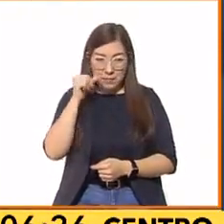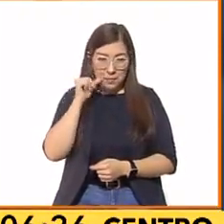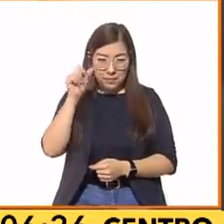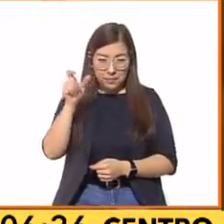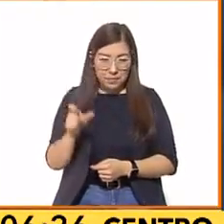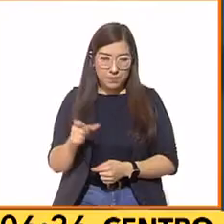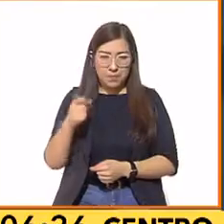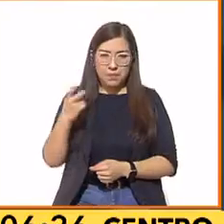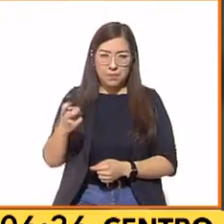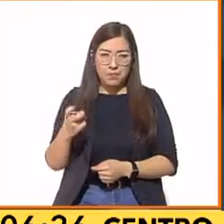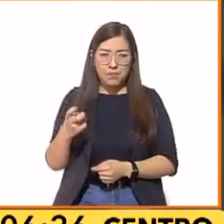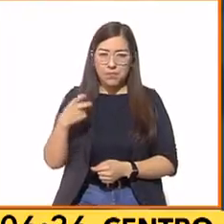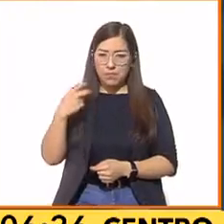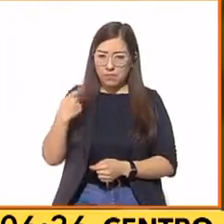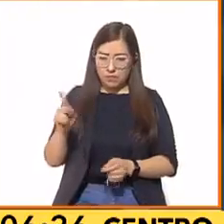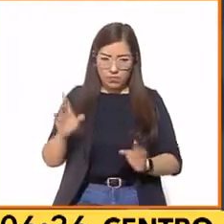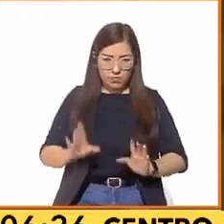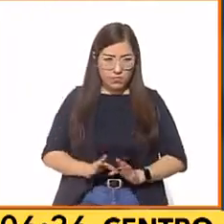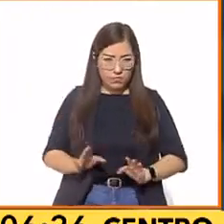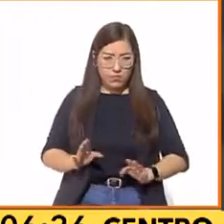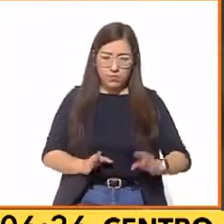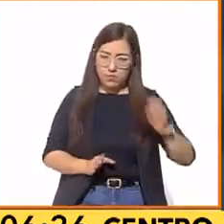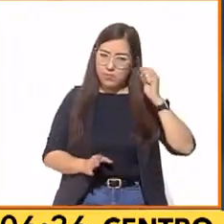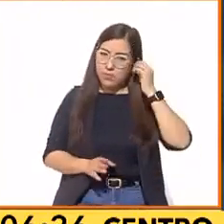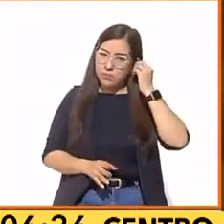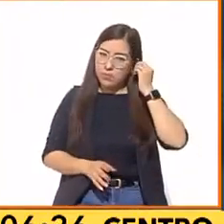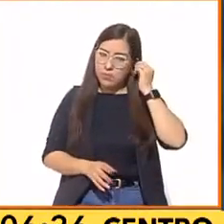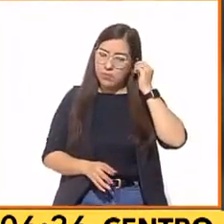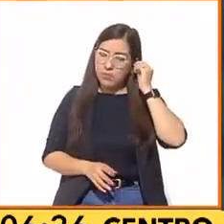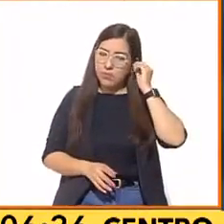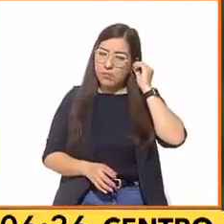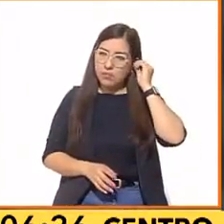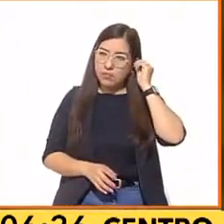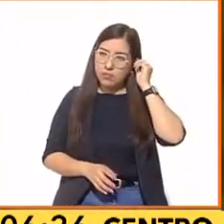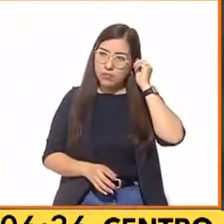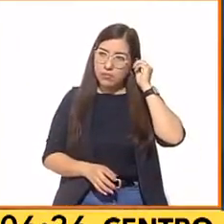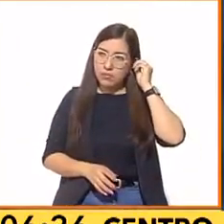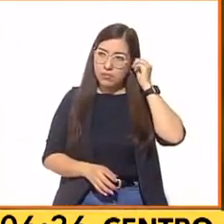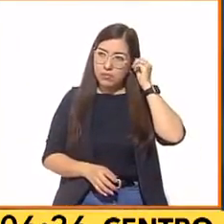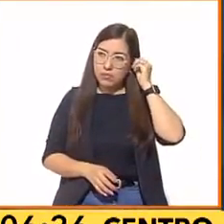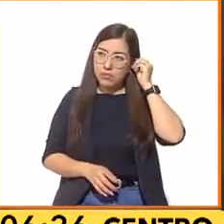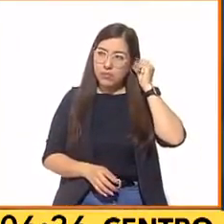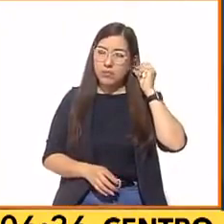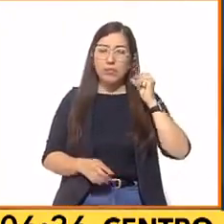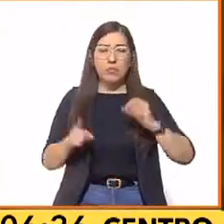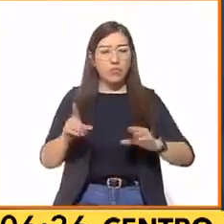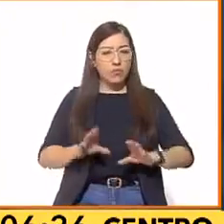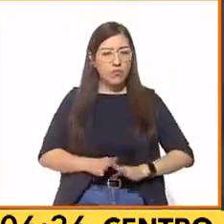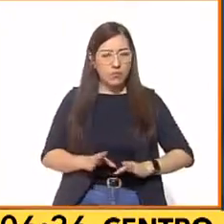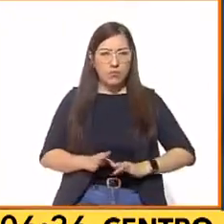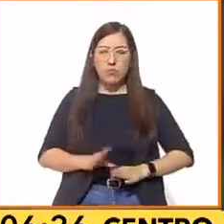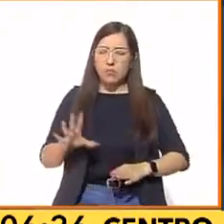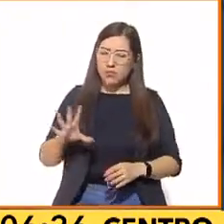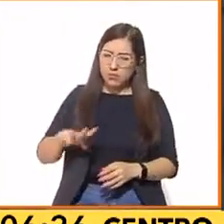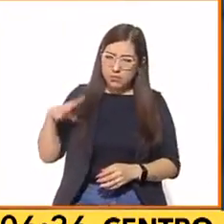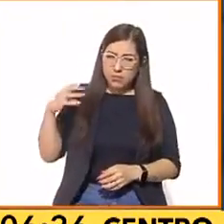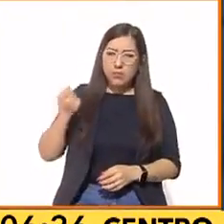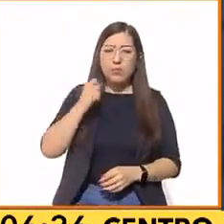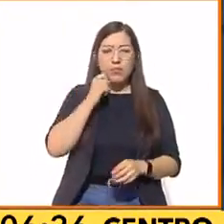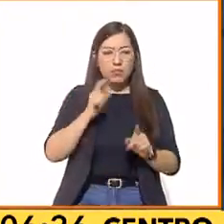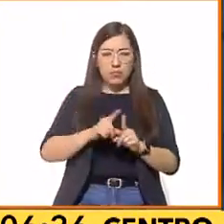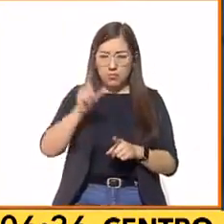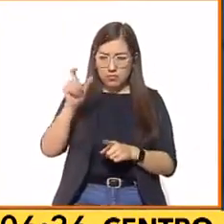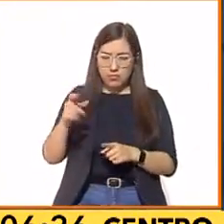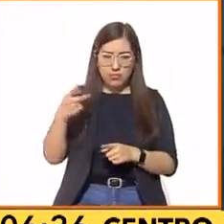fue templando su carácter. Exacto. Y creo que una de las cosas más extraordinarias de su figura es su